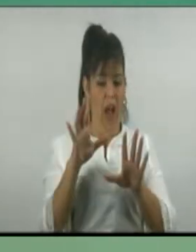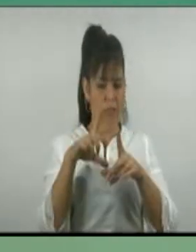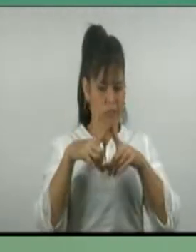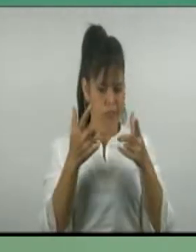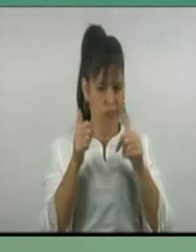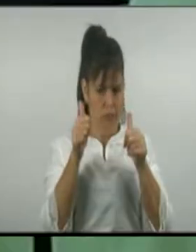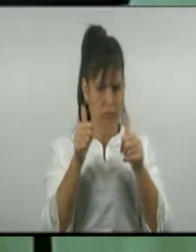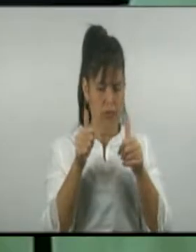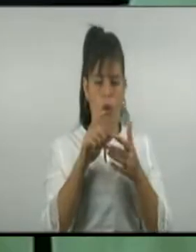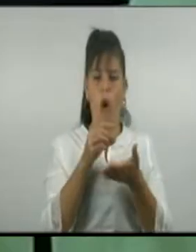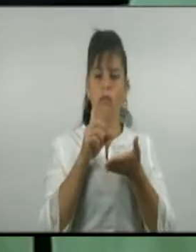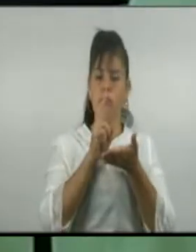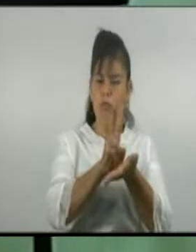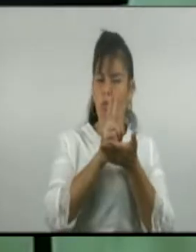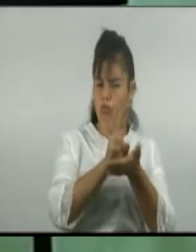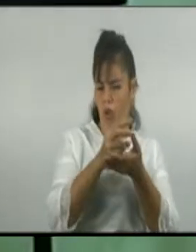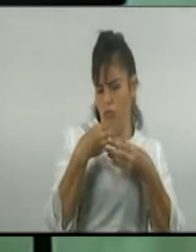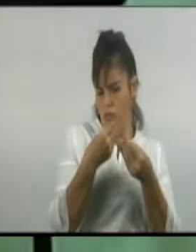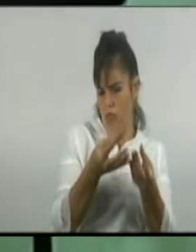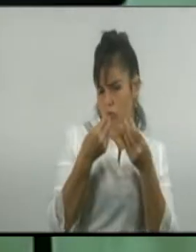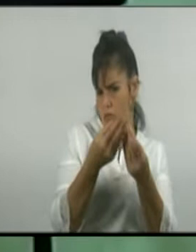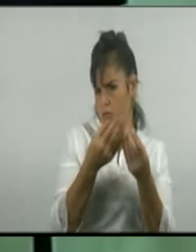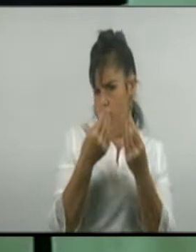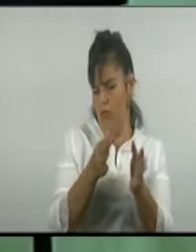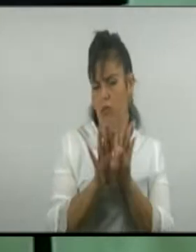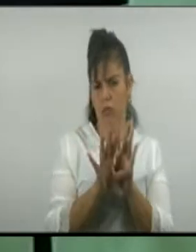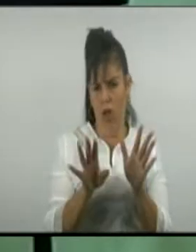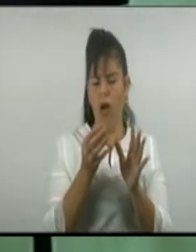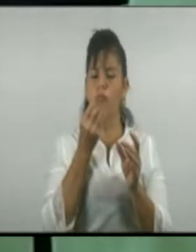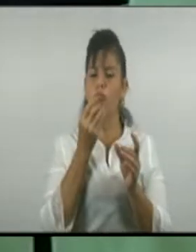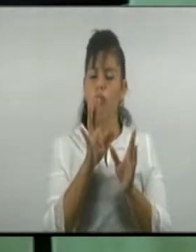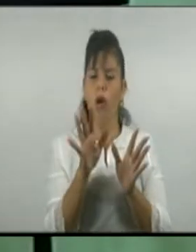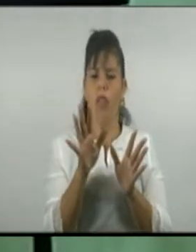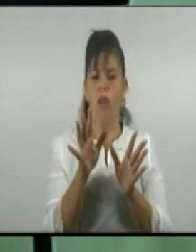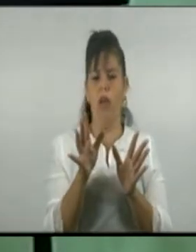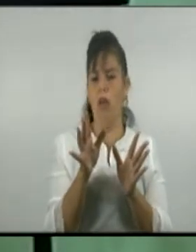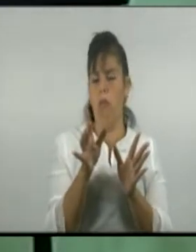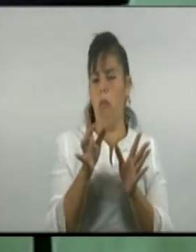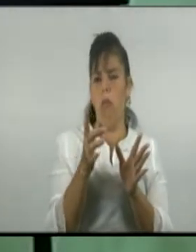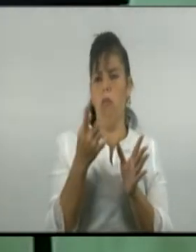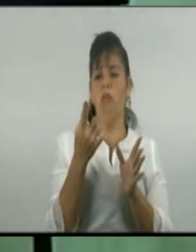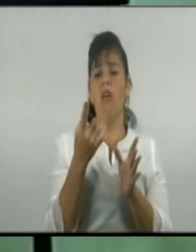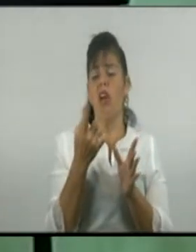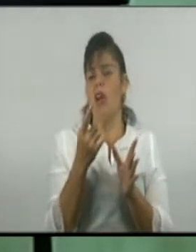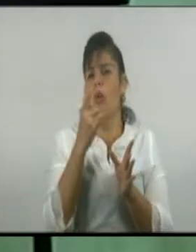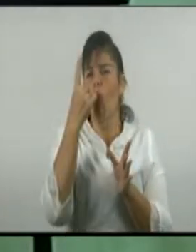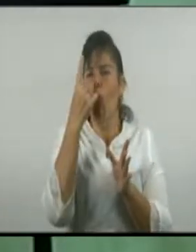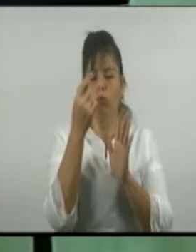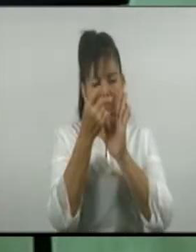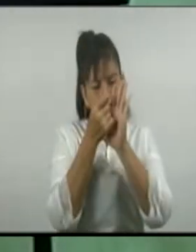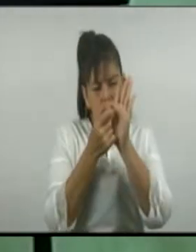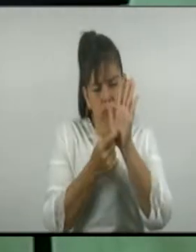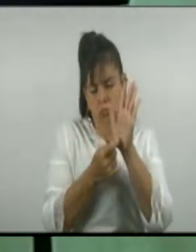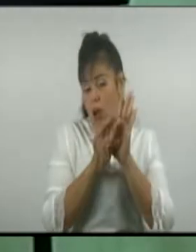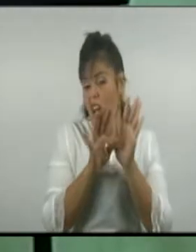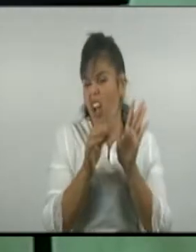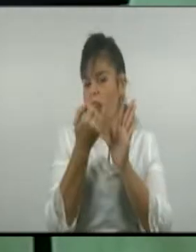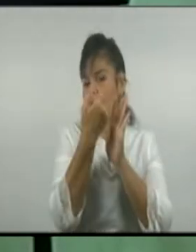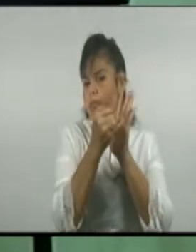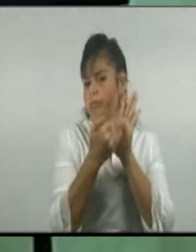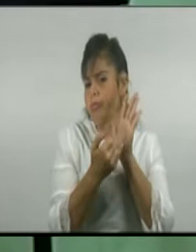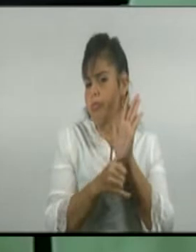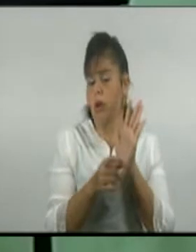que son muy pocos es sencillamente estar capacitado para hacerlo y no tener enfermedades asociada pues